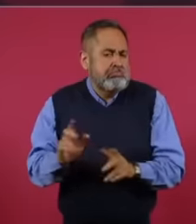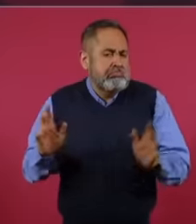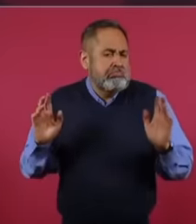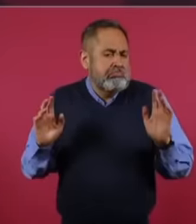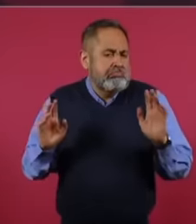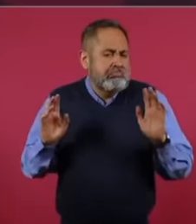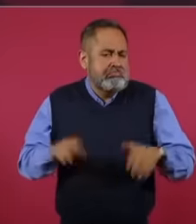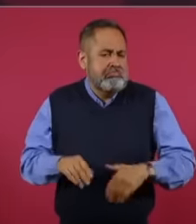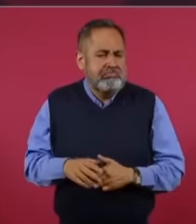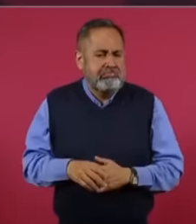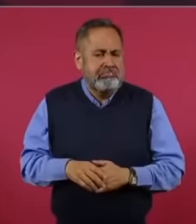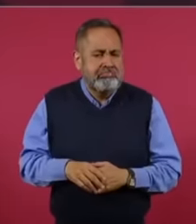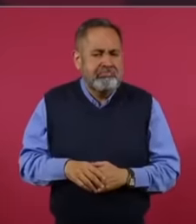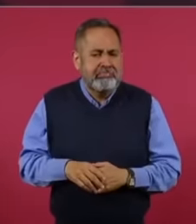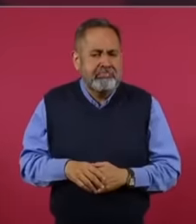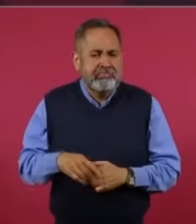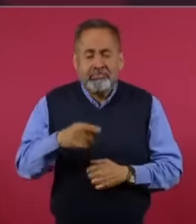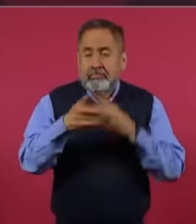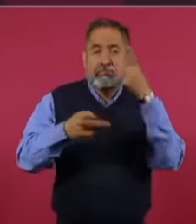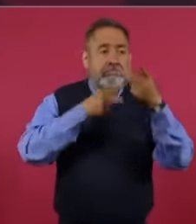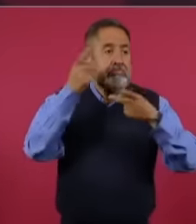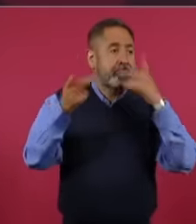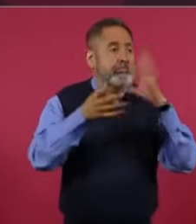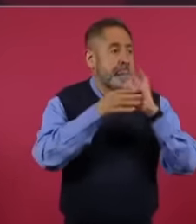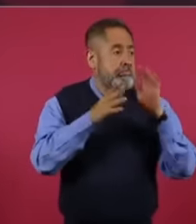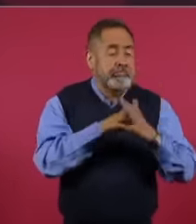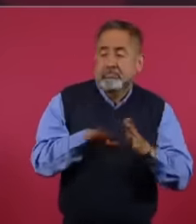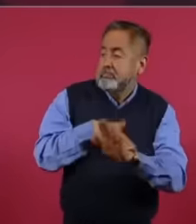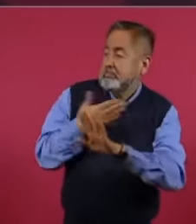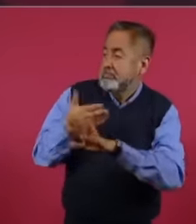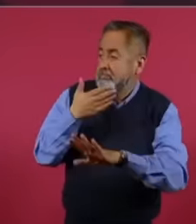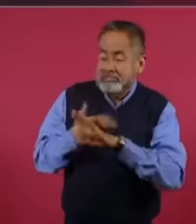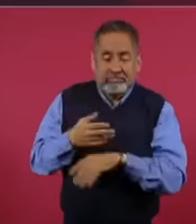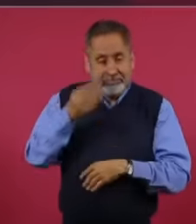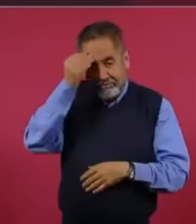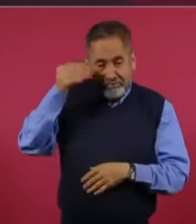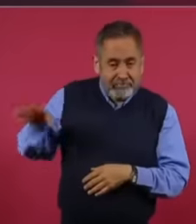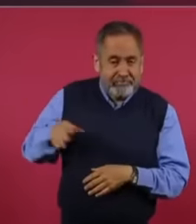no pasan de campañas negras.